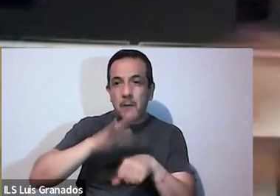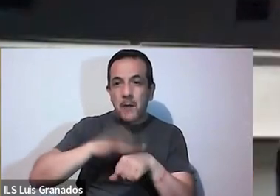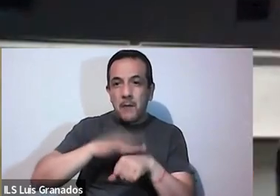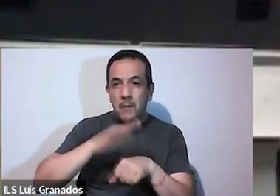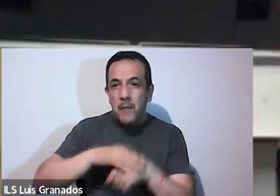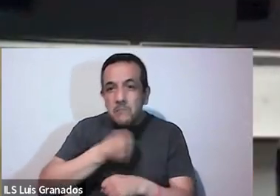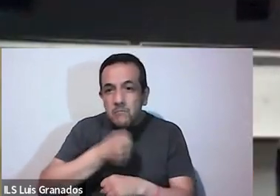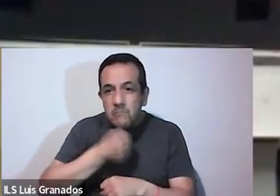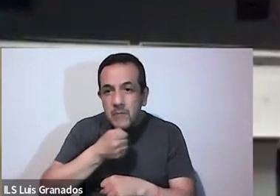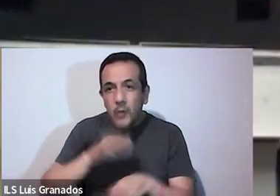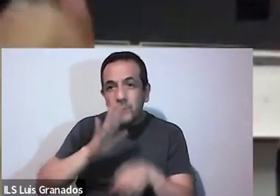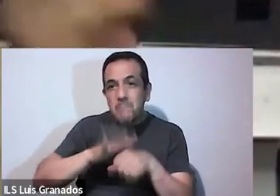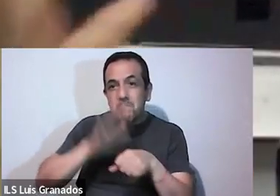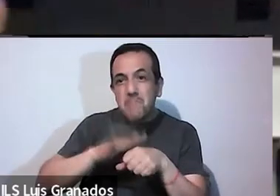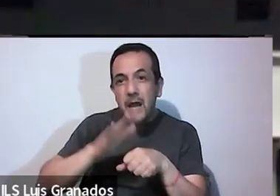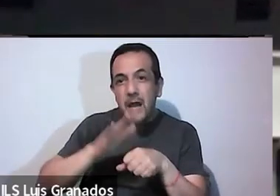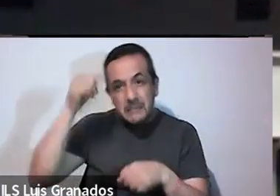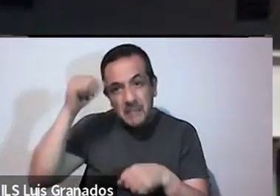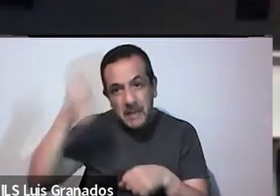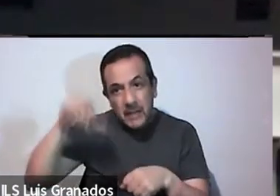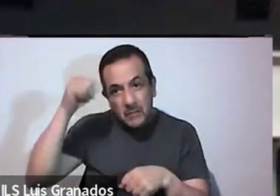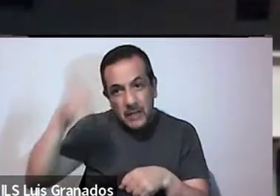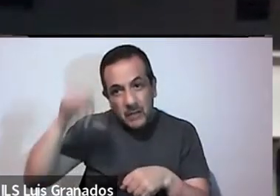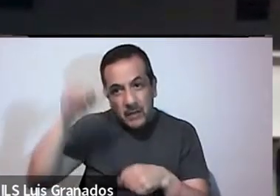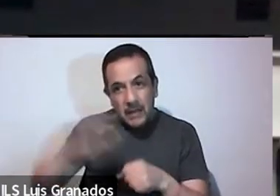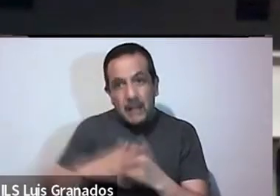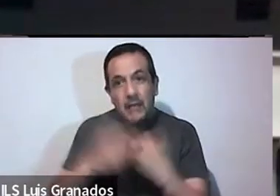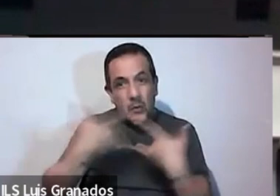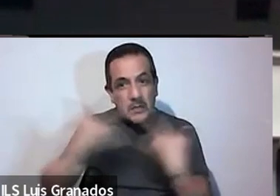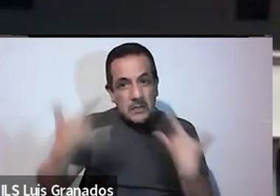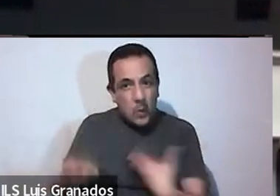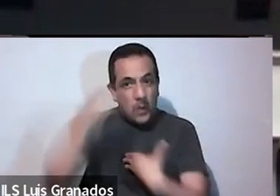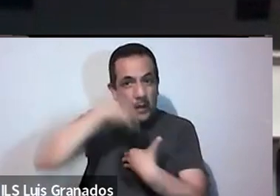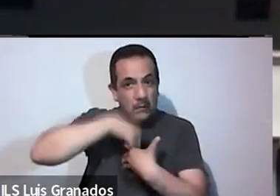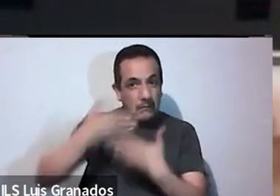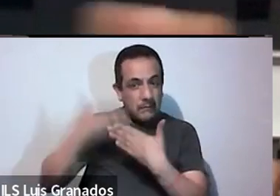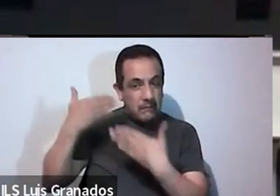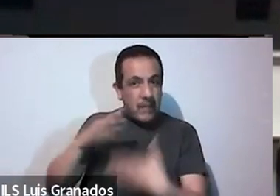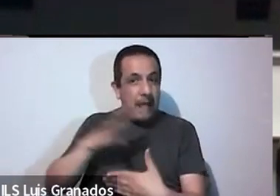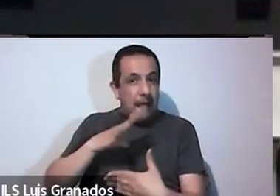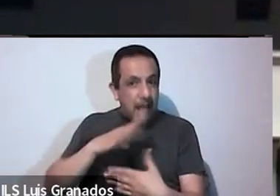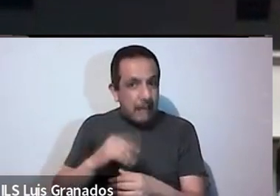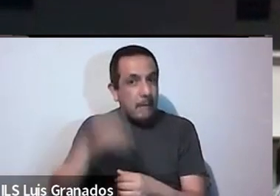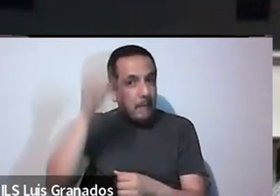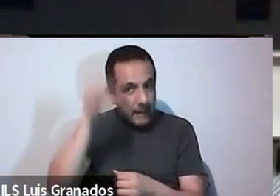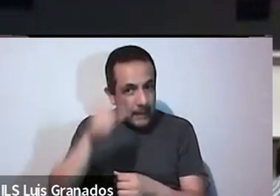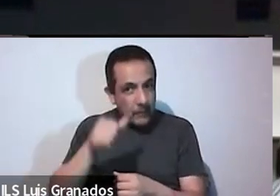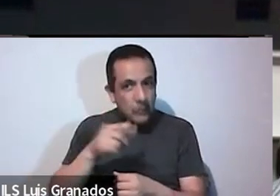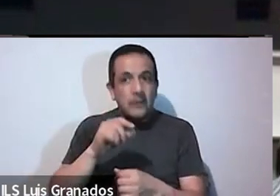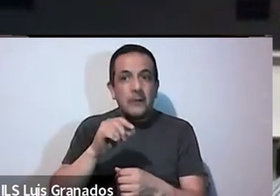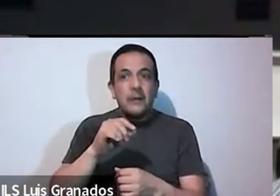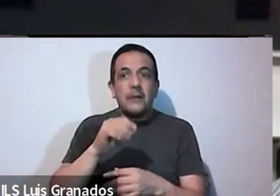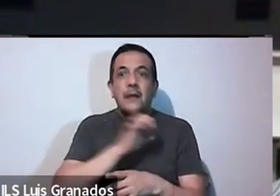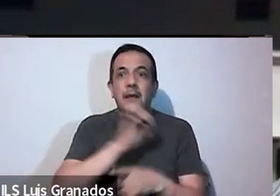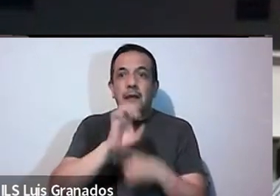propio. No tenemos cara para aventar la primera piedra. Y entonces se van todos.